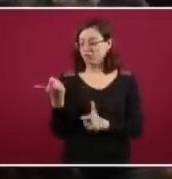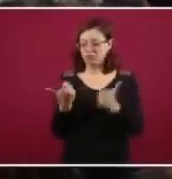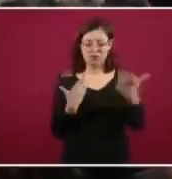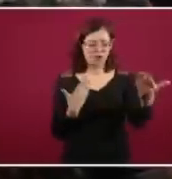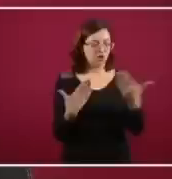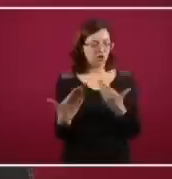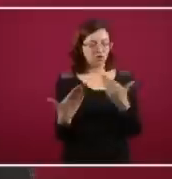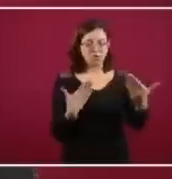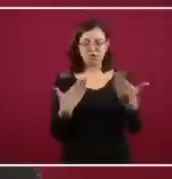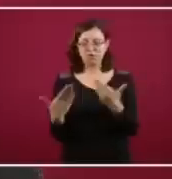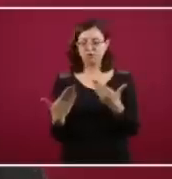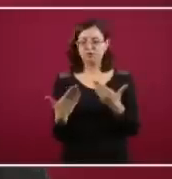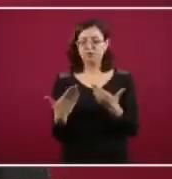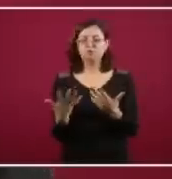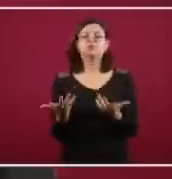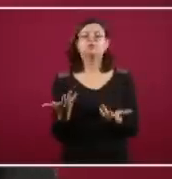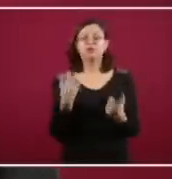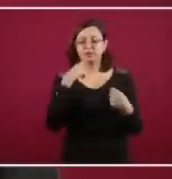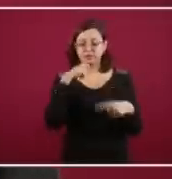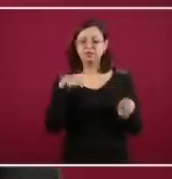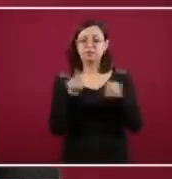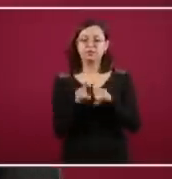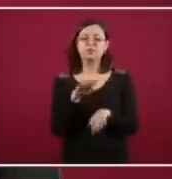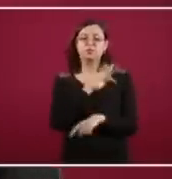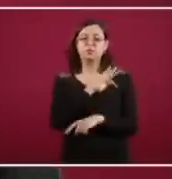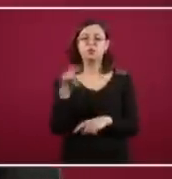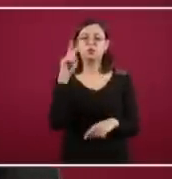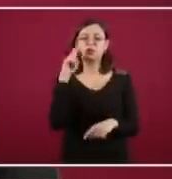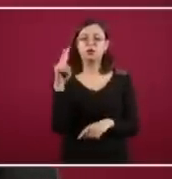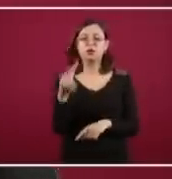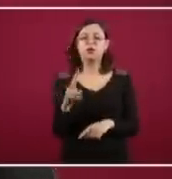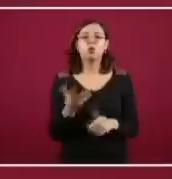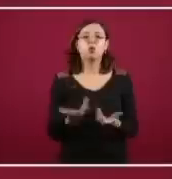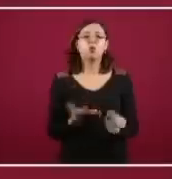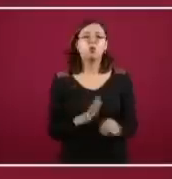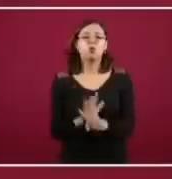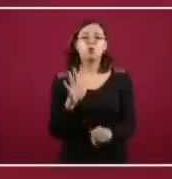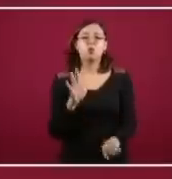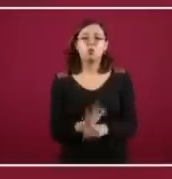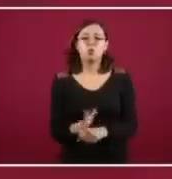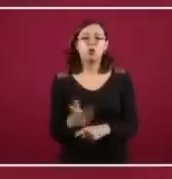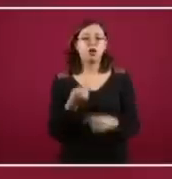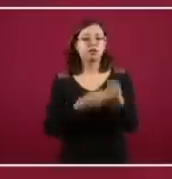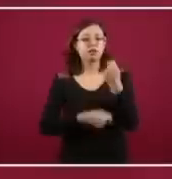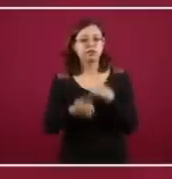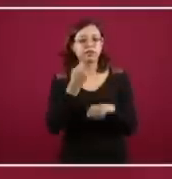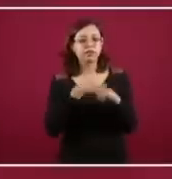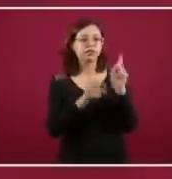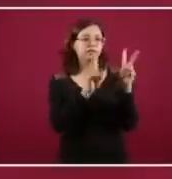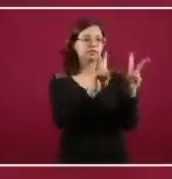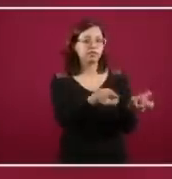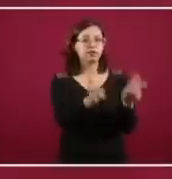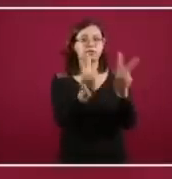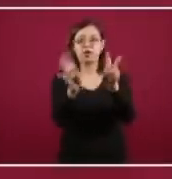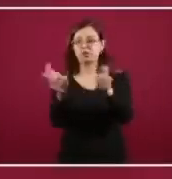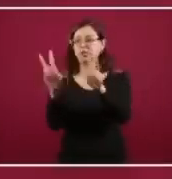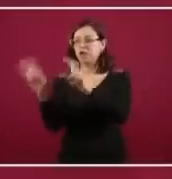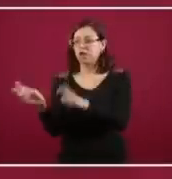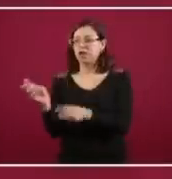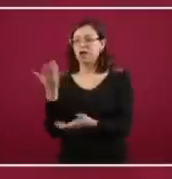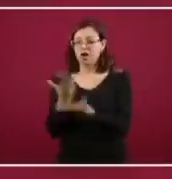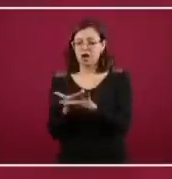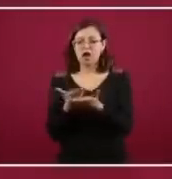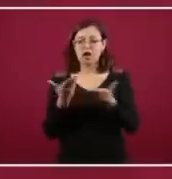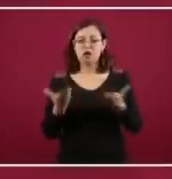esta dimensión también permite identificar la tendencia de las tiendas. Ya hoy presentó la